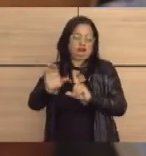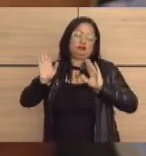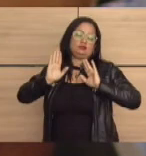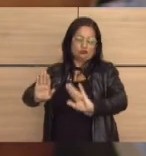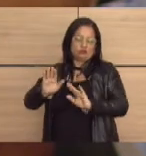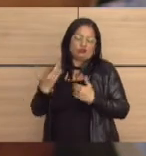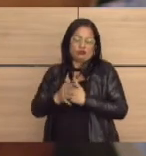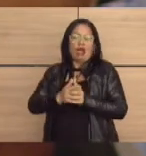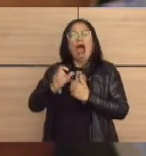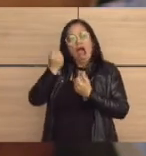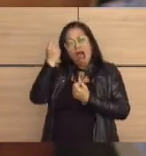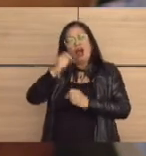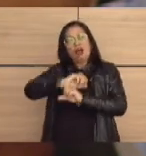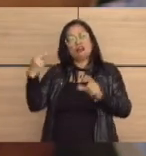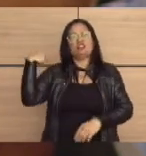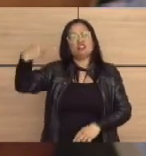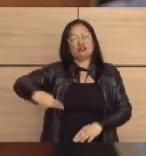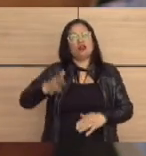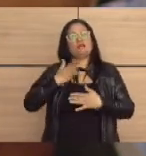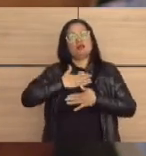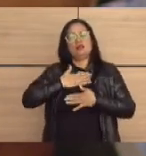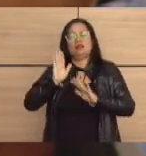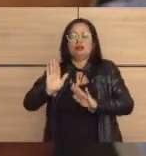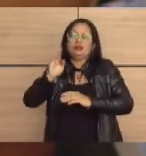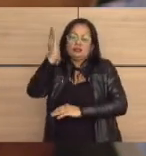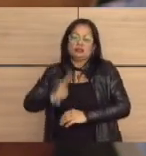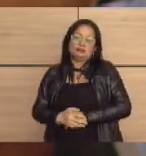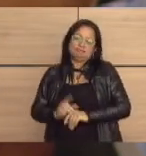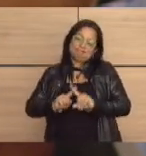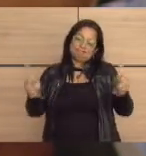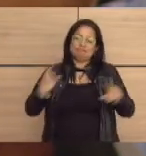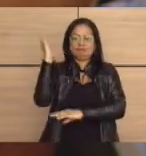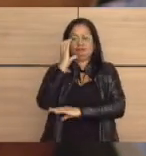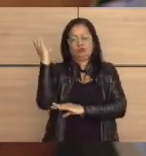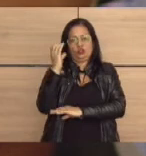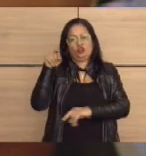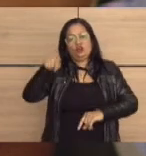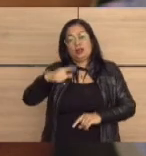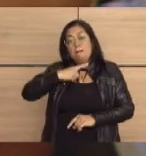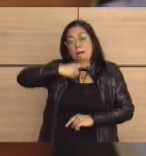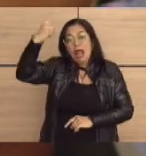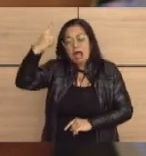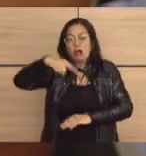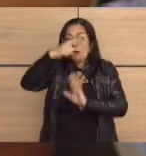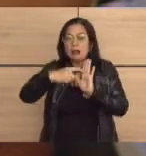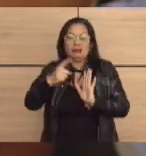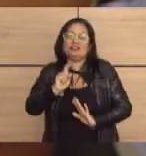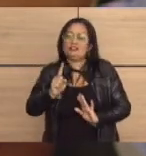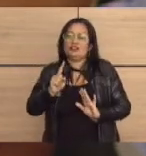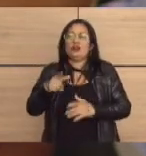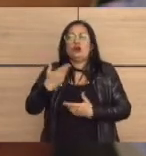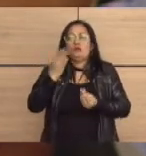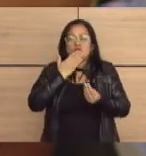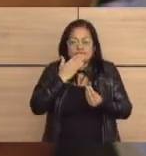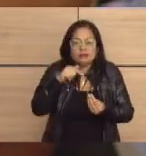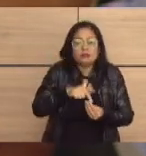su relato. Más difícil es para un país como Colombia, que no es un país mayoritariamente blanco, ni mayoritariamente